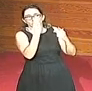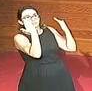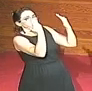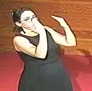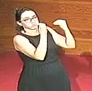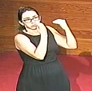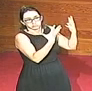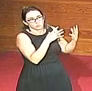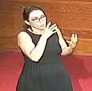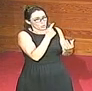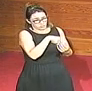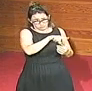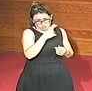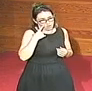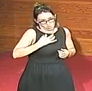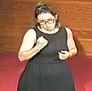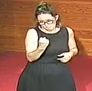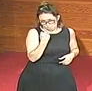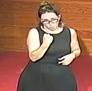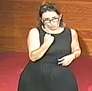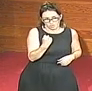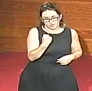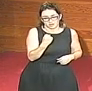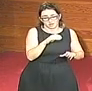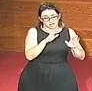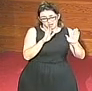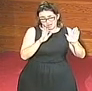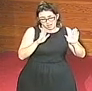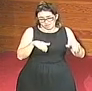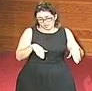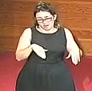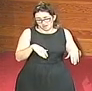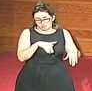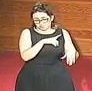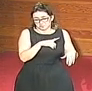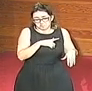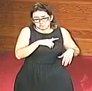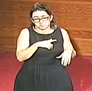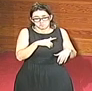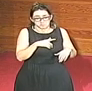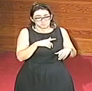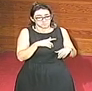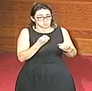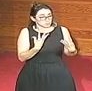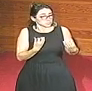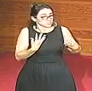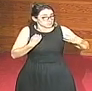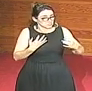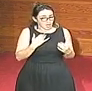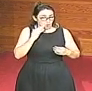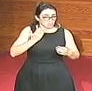que tienen tanto poder y que en muchos casos salen absolutamente de rositas, ¿no?, de todo